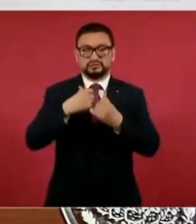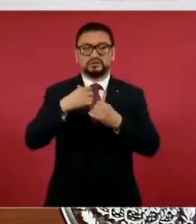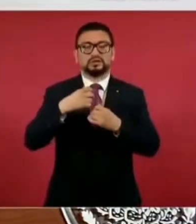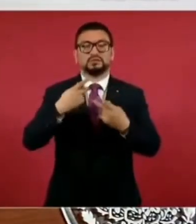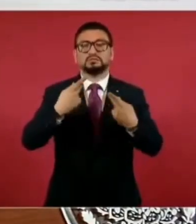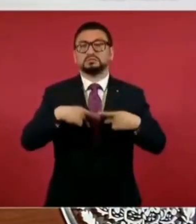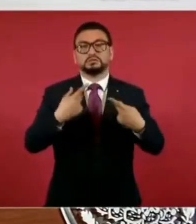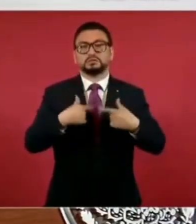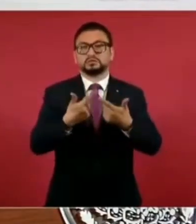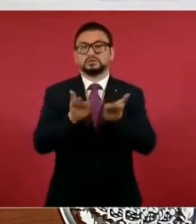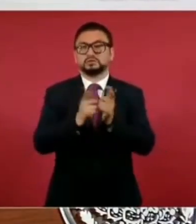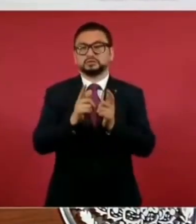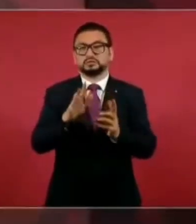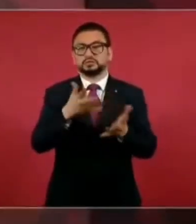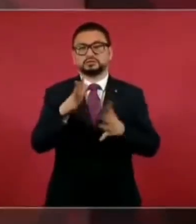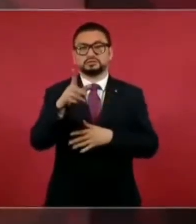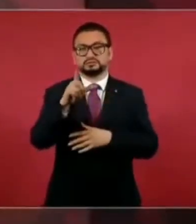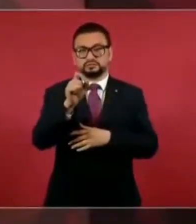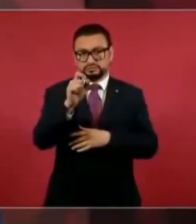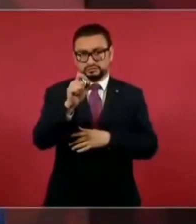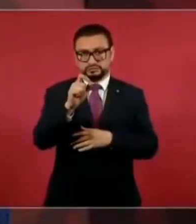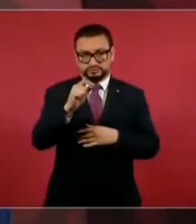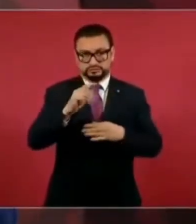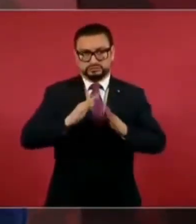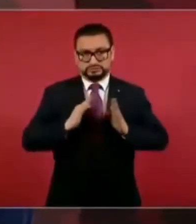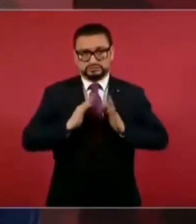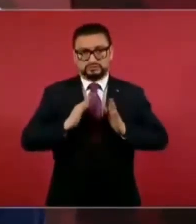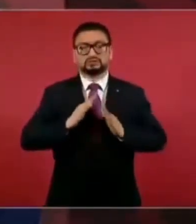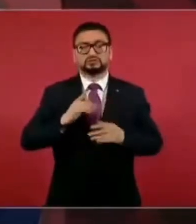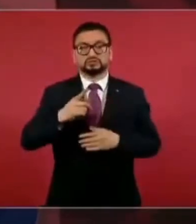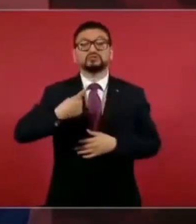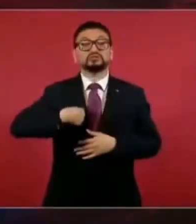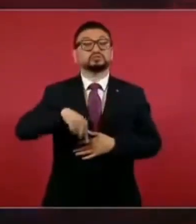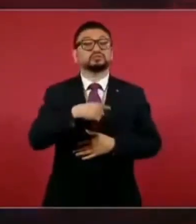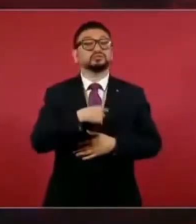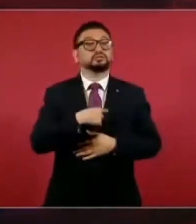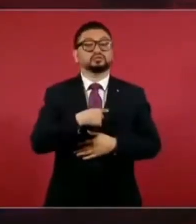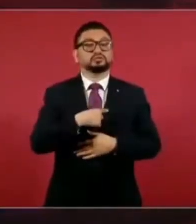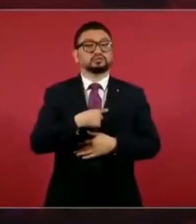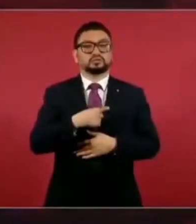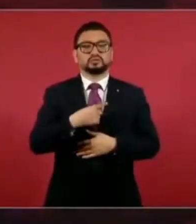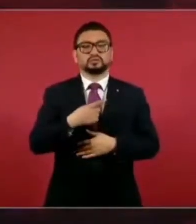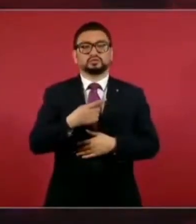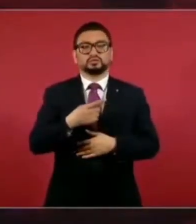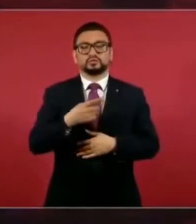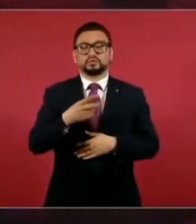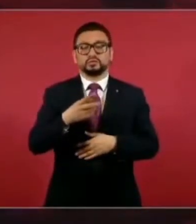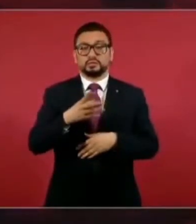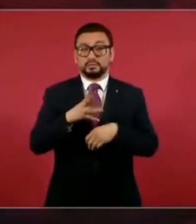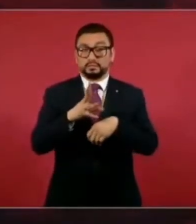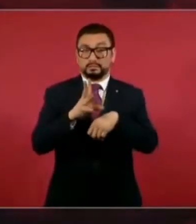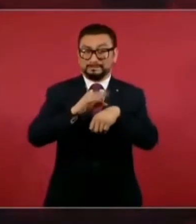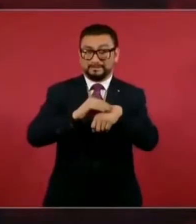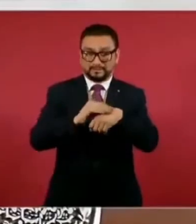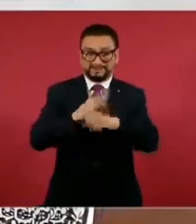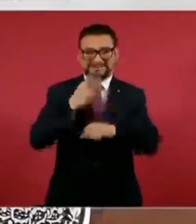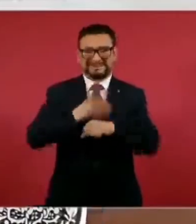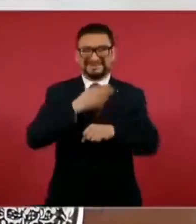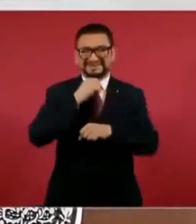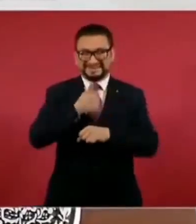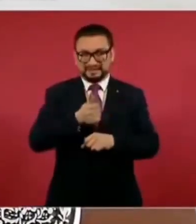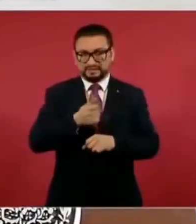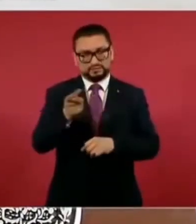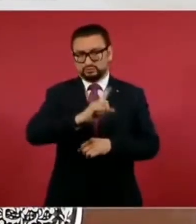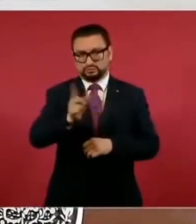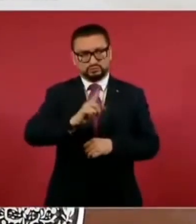20 elementos del ejército. Nosotros no vamos a permitir la impunidad de nadie,